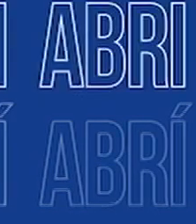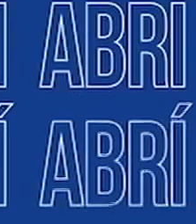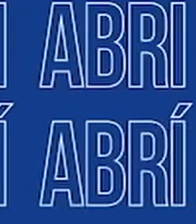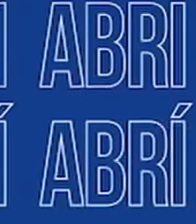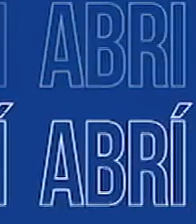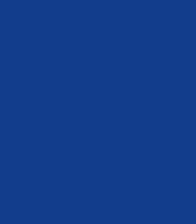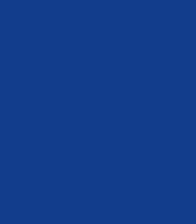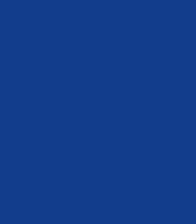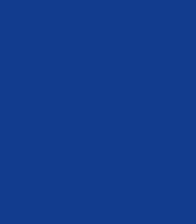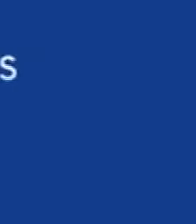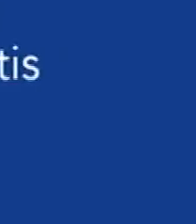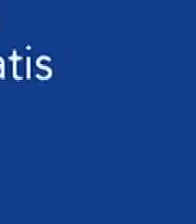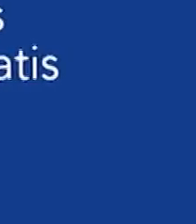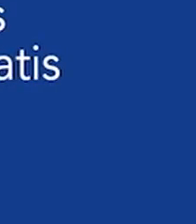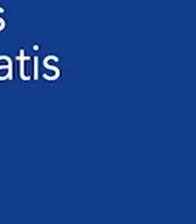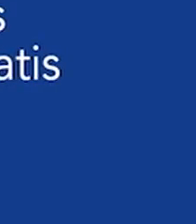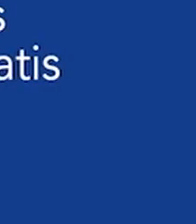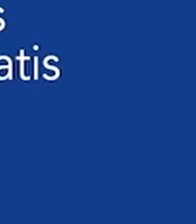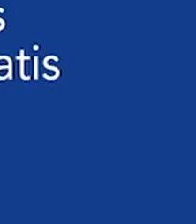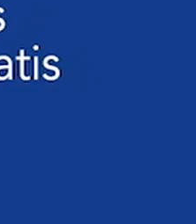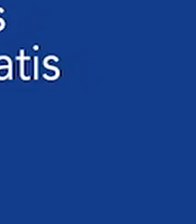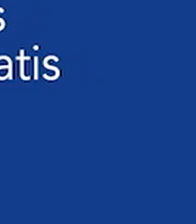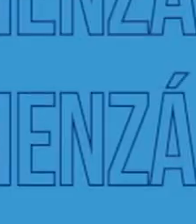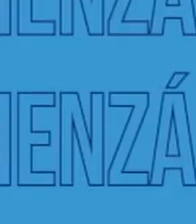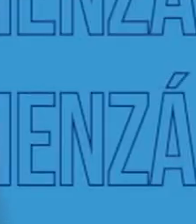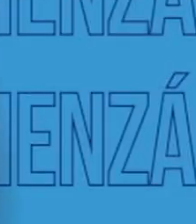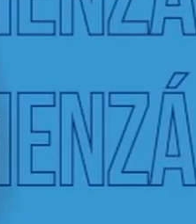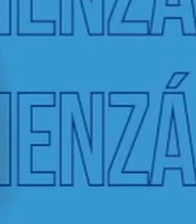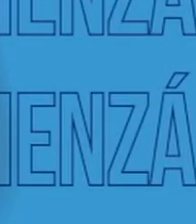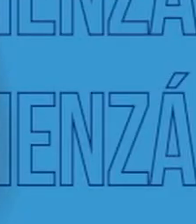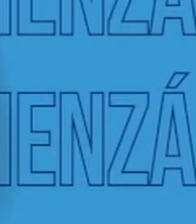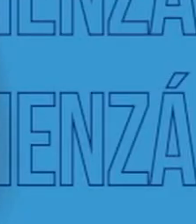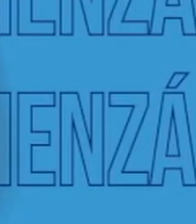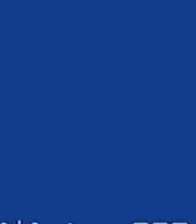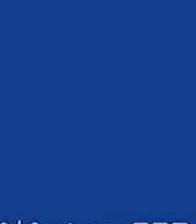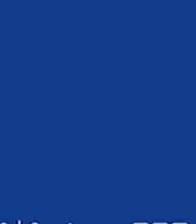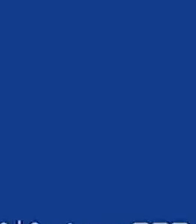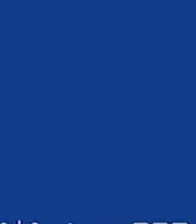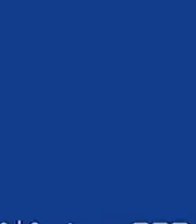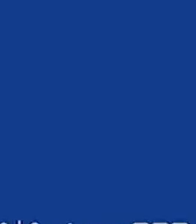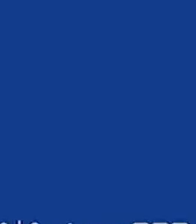BN Más Cerca y disfruta sus beneficios para construir tu ahorro.